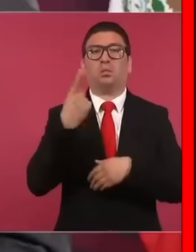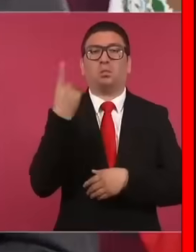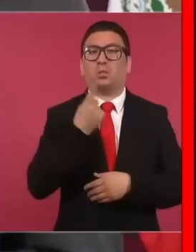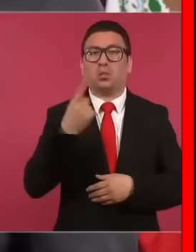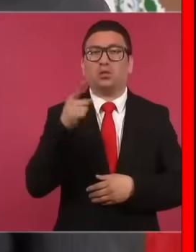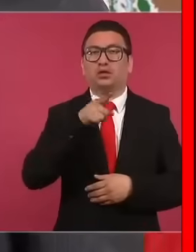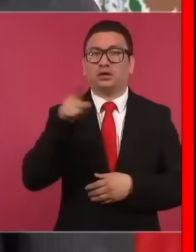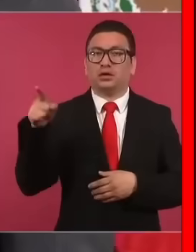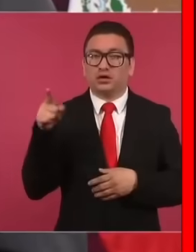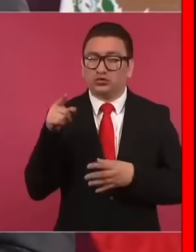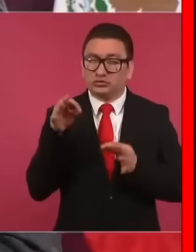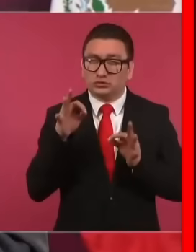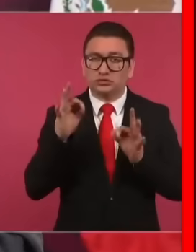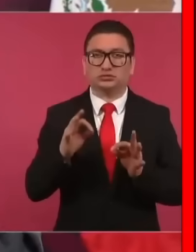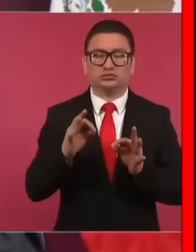tan correctos,